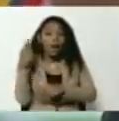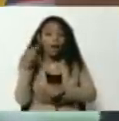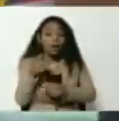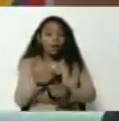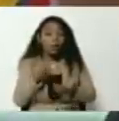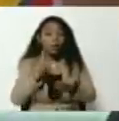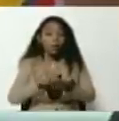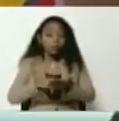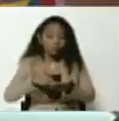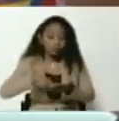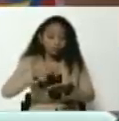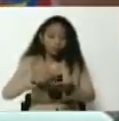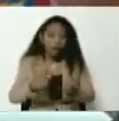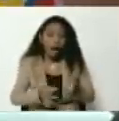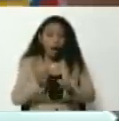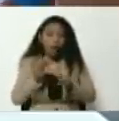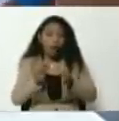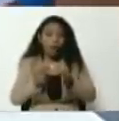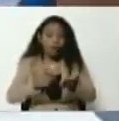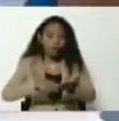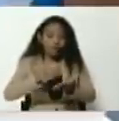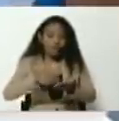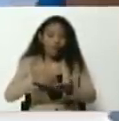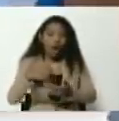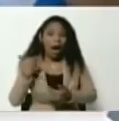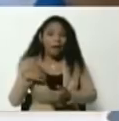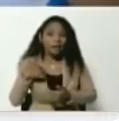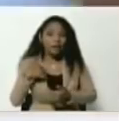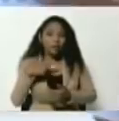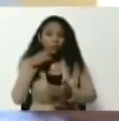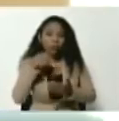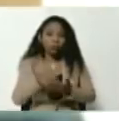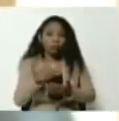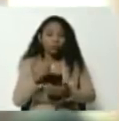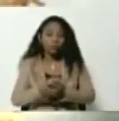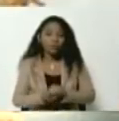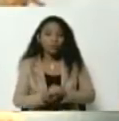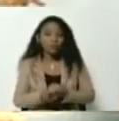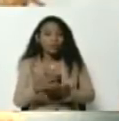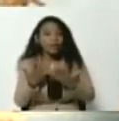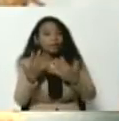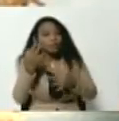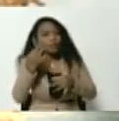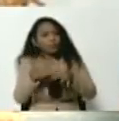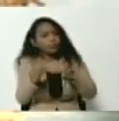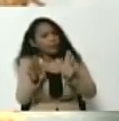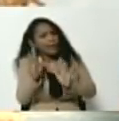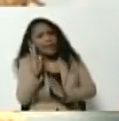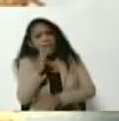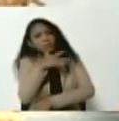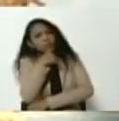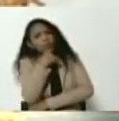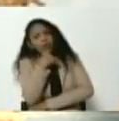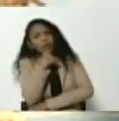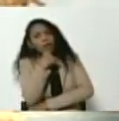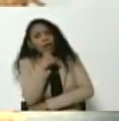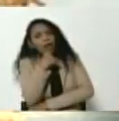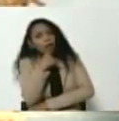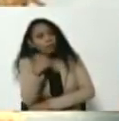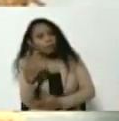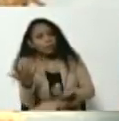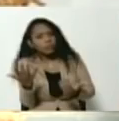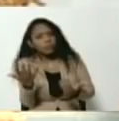contrata a un abogado argentino llamado Sebastián Vidal, que qué casualidad o destino,